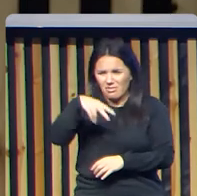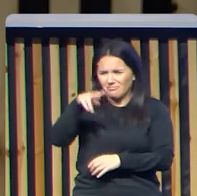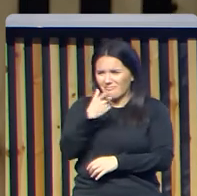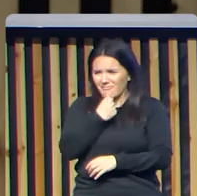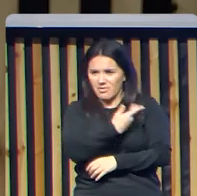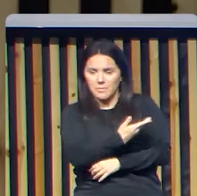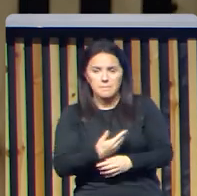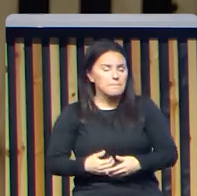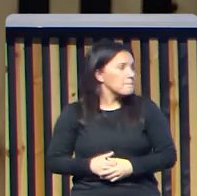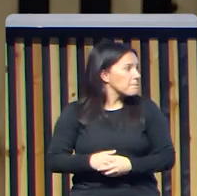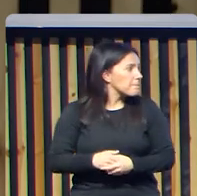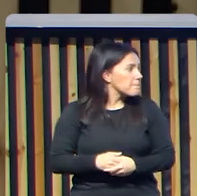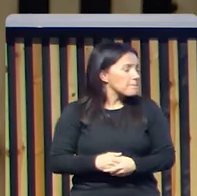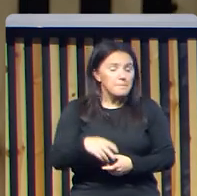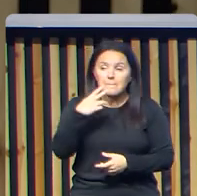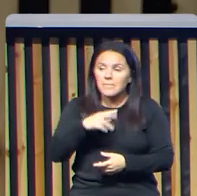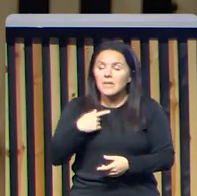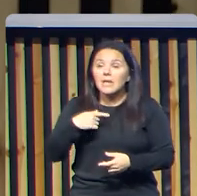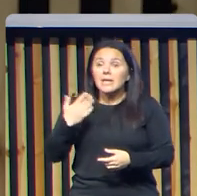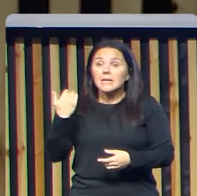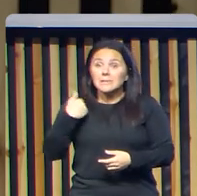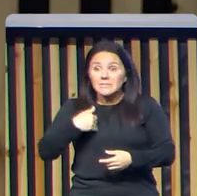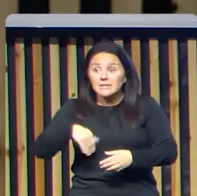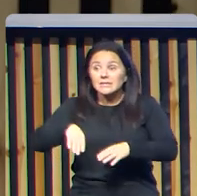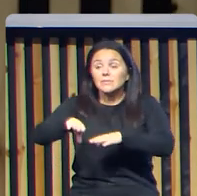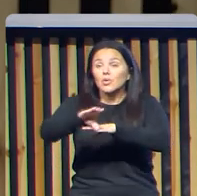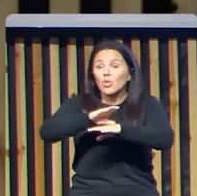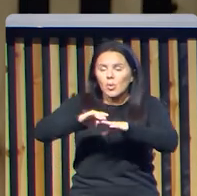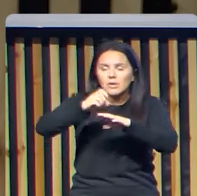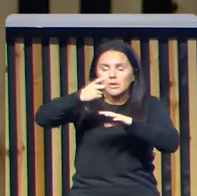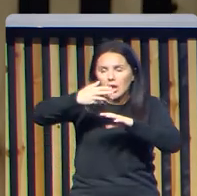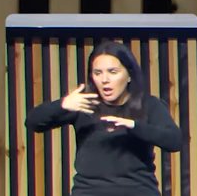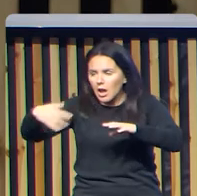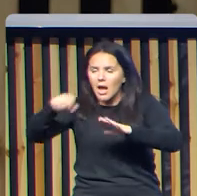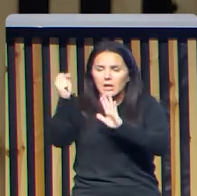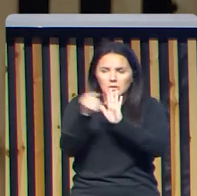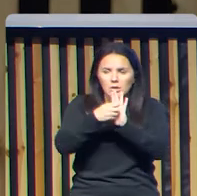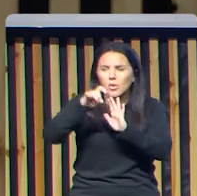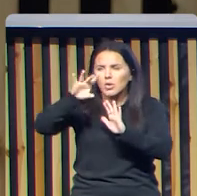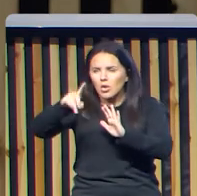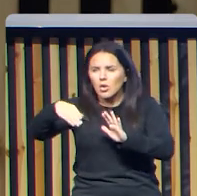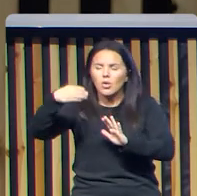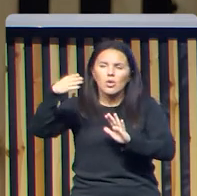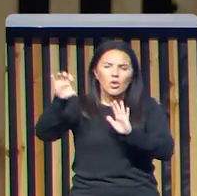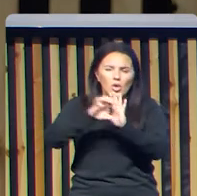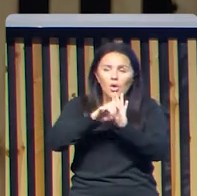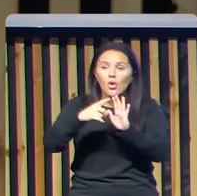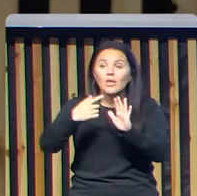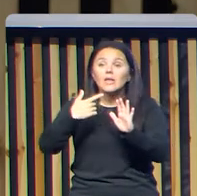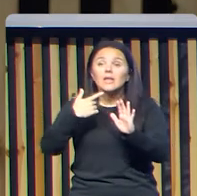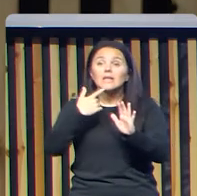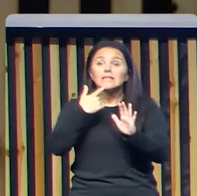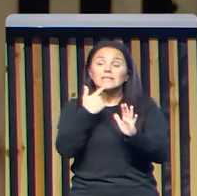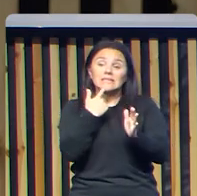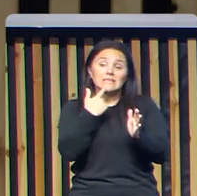y entonces en relación con el documento ta ta ta ta artículo 15 del código se le